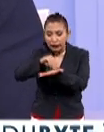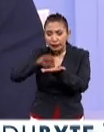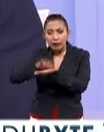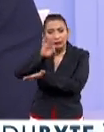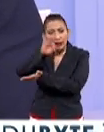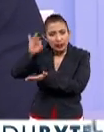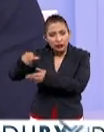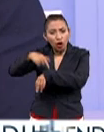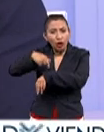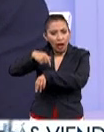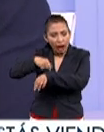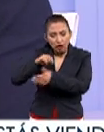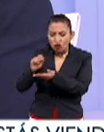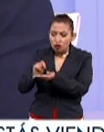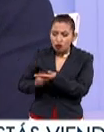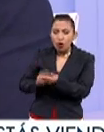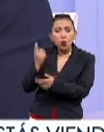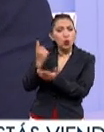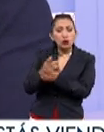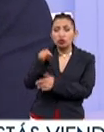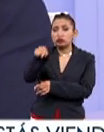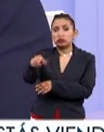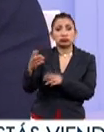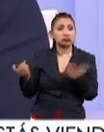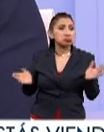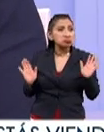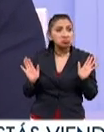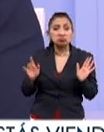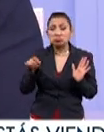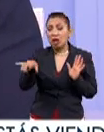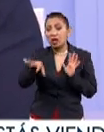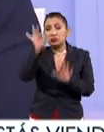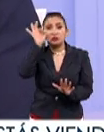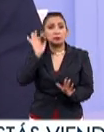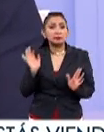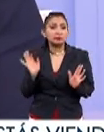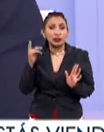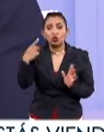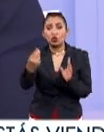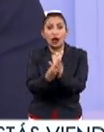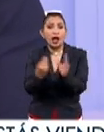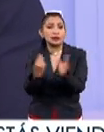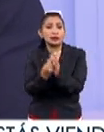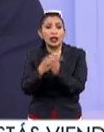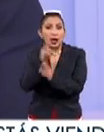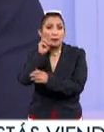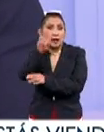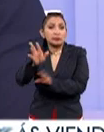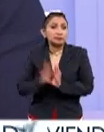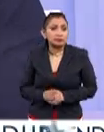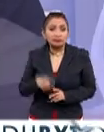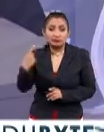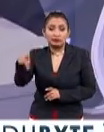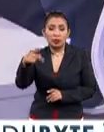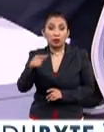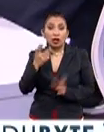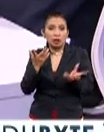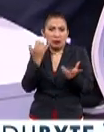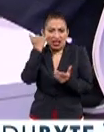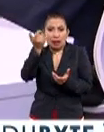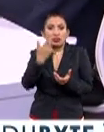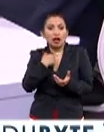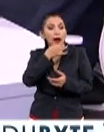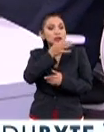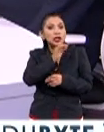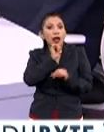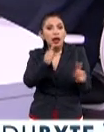con horarios y lo único que les pedimos es que ellos escogieran la clase que íbamos a grabar. Y me parecería, ¿no?, un poco intrusivo, ¿no? Claro, claro,